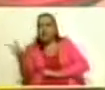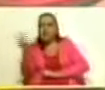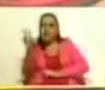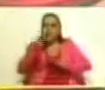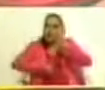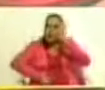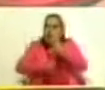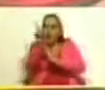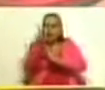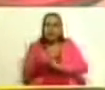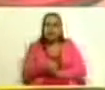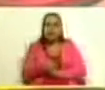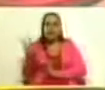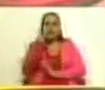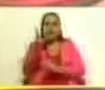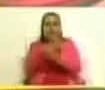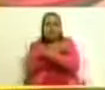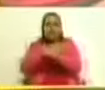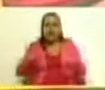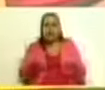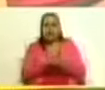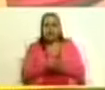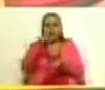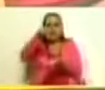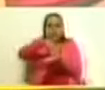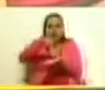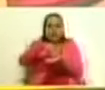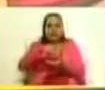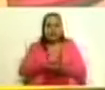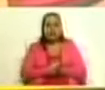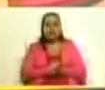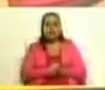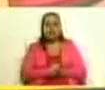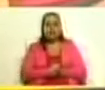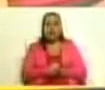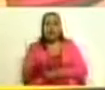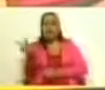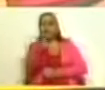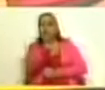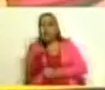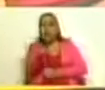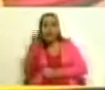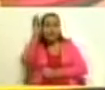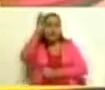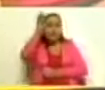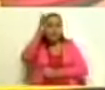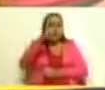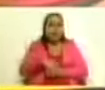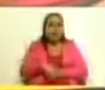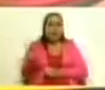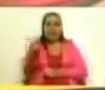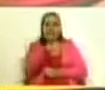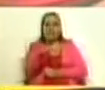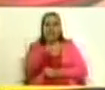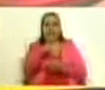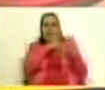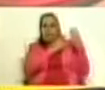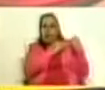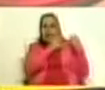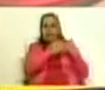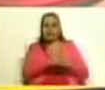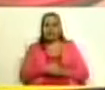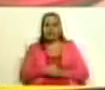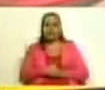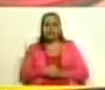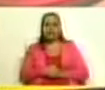productiva, una Venezuela democrática, protagónica, participativa, una Venezuela de futuro, una Venezuela de esperanza. Pero